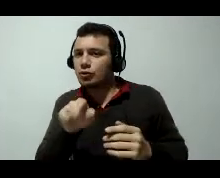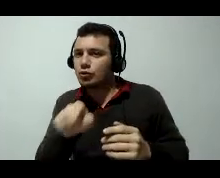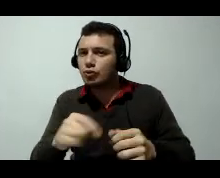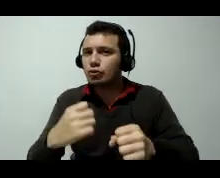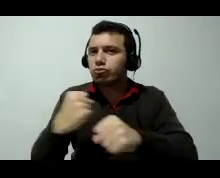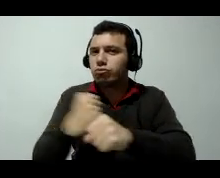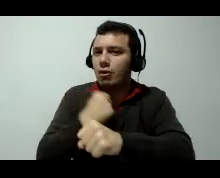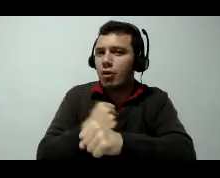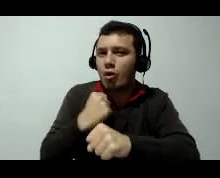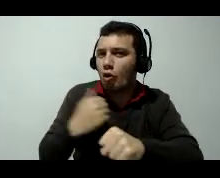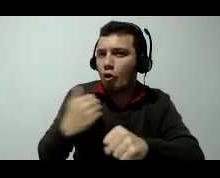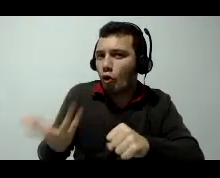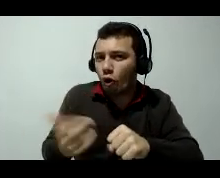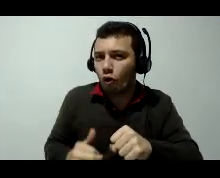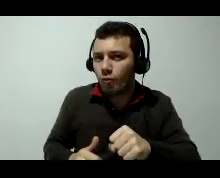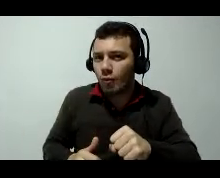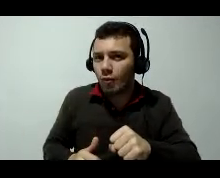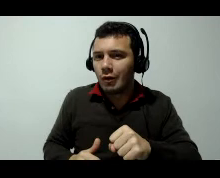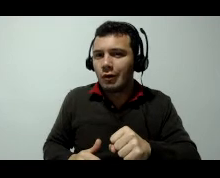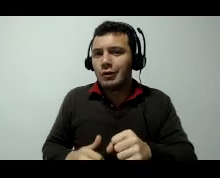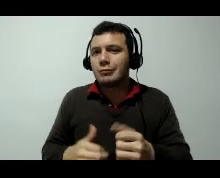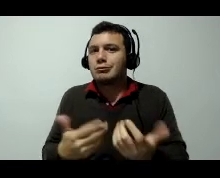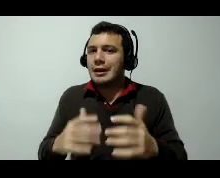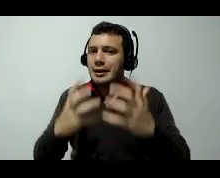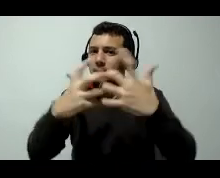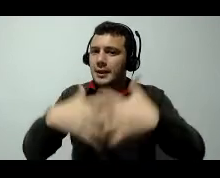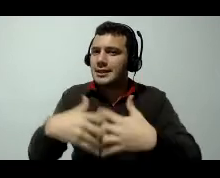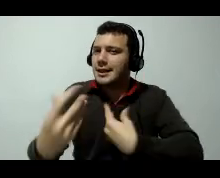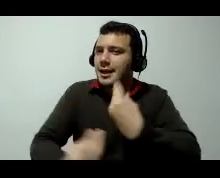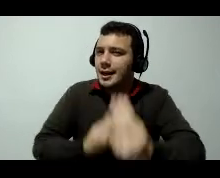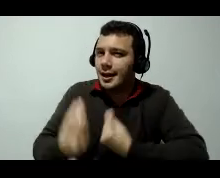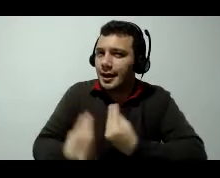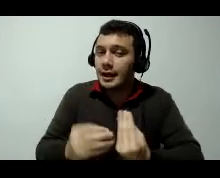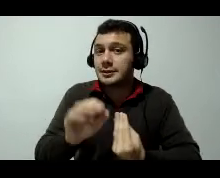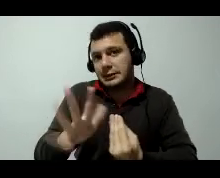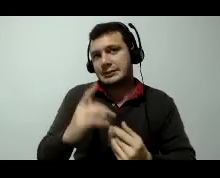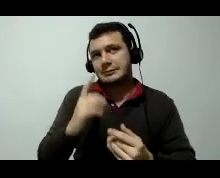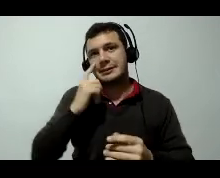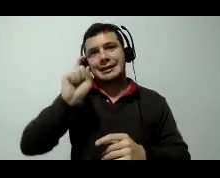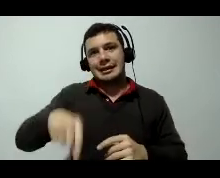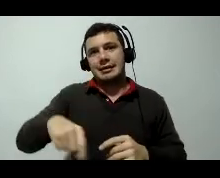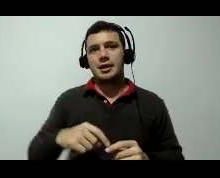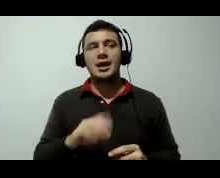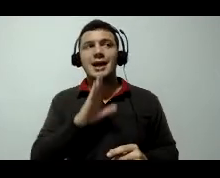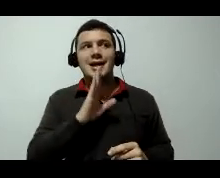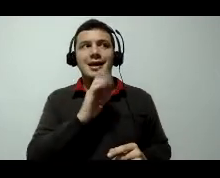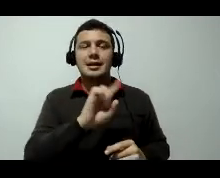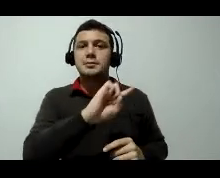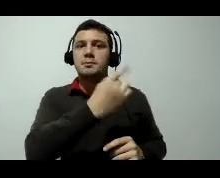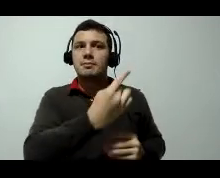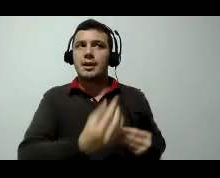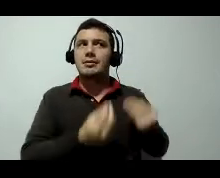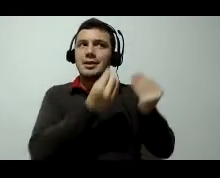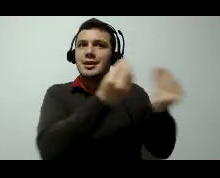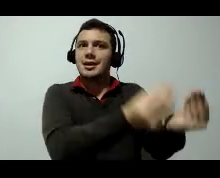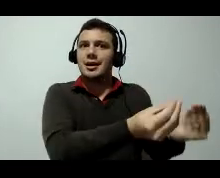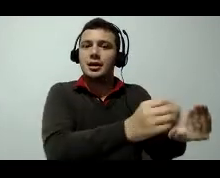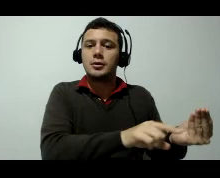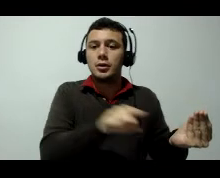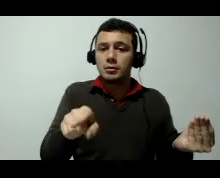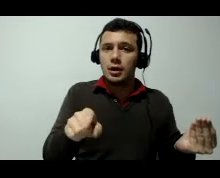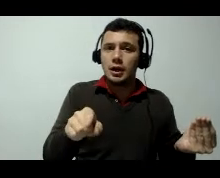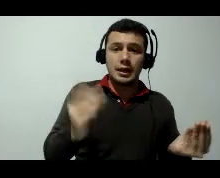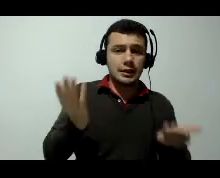que yo les decía ahorita, hay unas líneas, unas primeras líneas de atención, entonces te invito a que verifiques dependiendo de tu institución